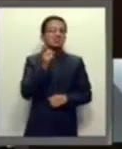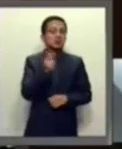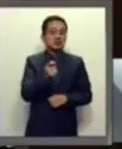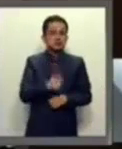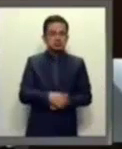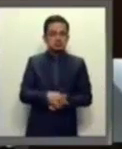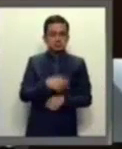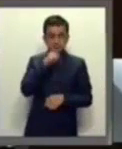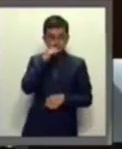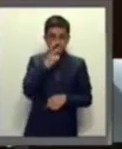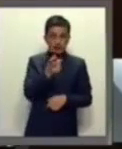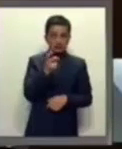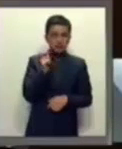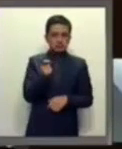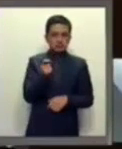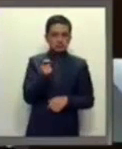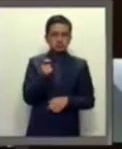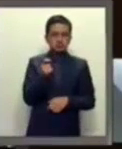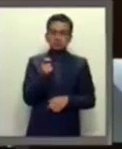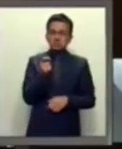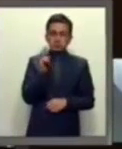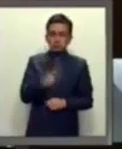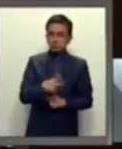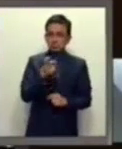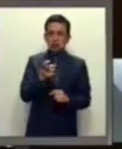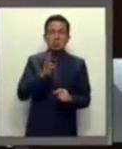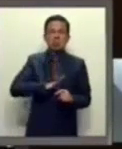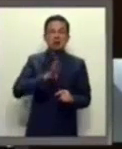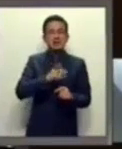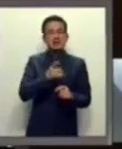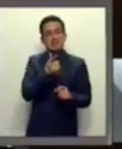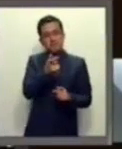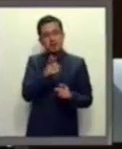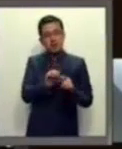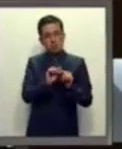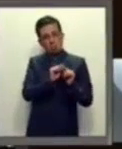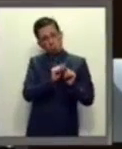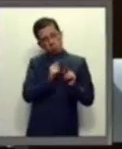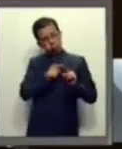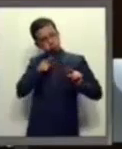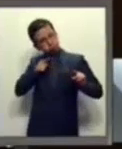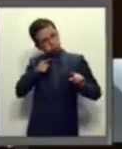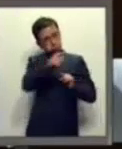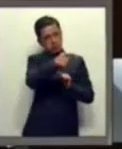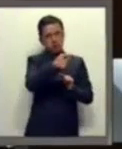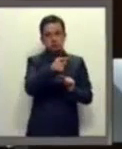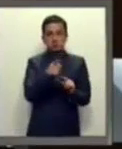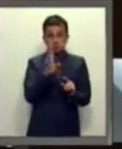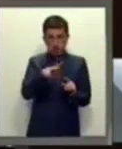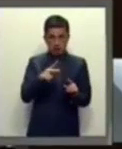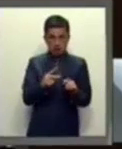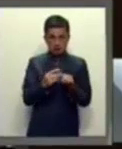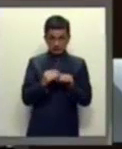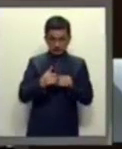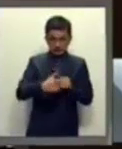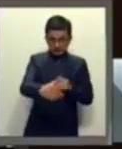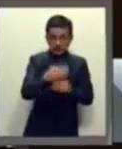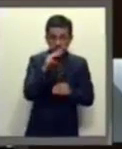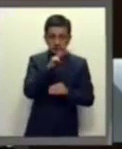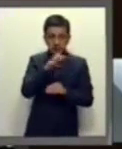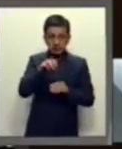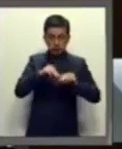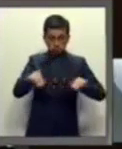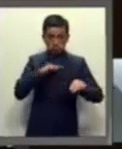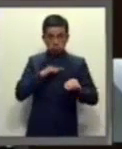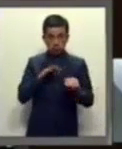realidad de proyectiles que no pueden frenar en 300 metros.